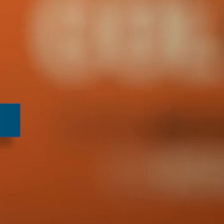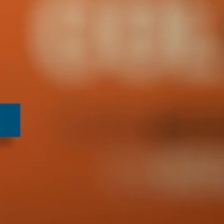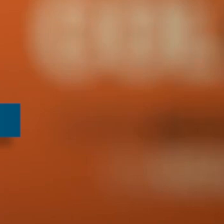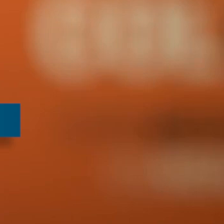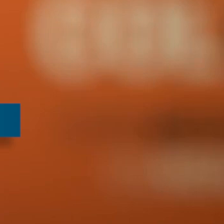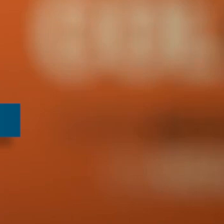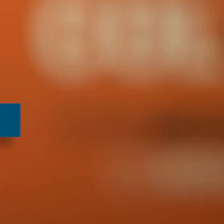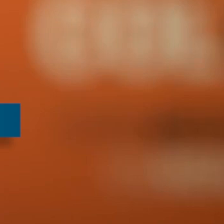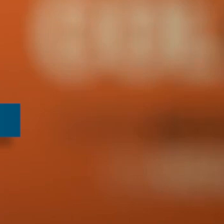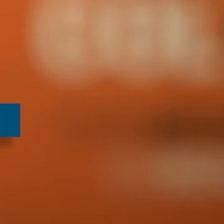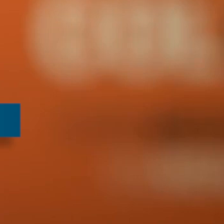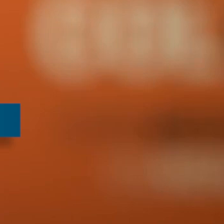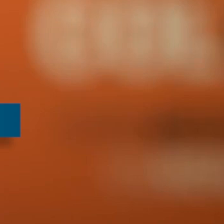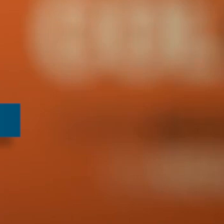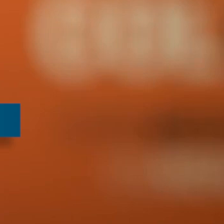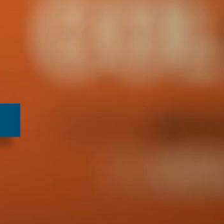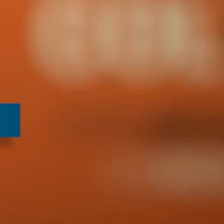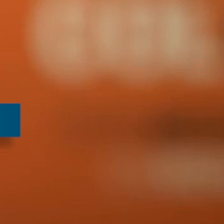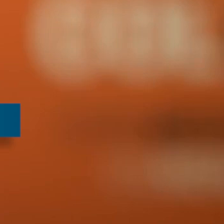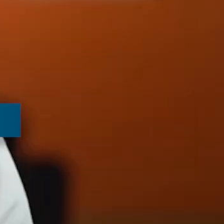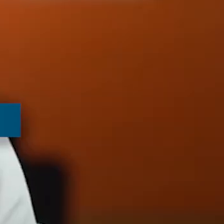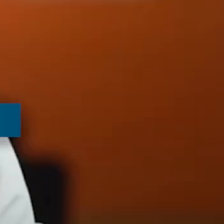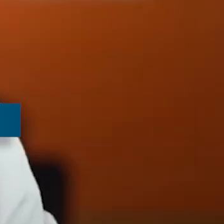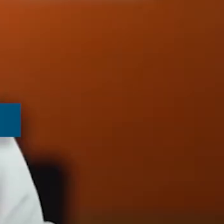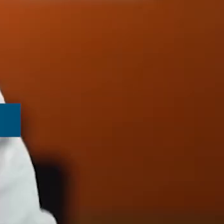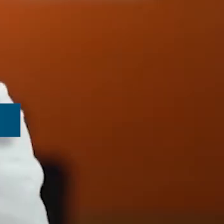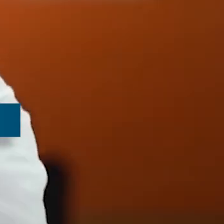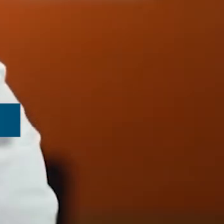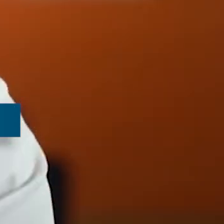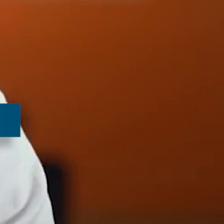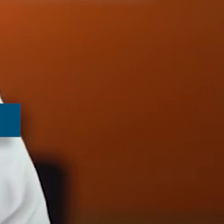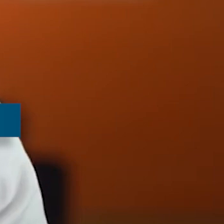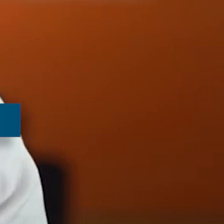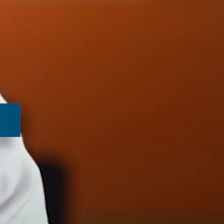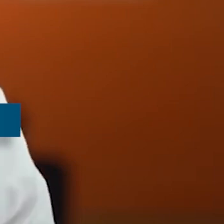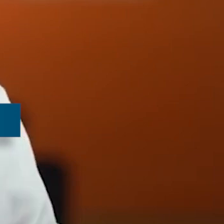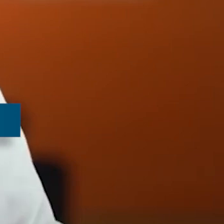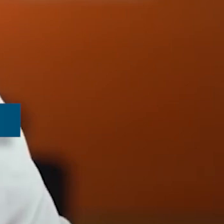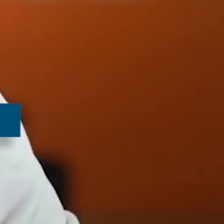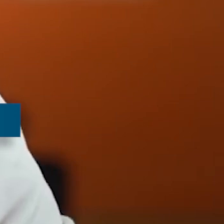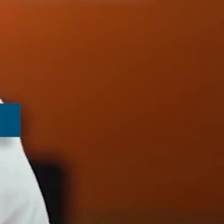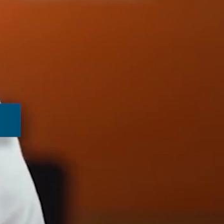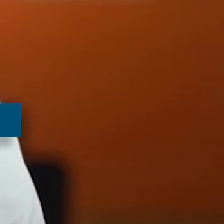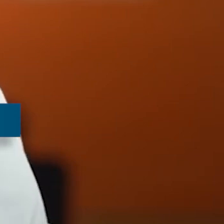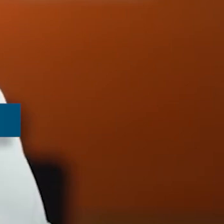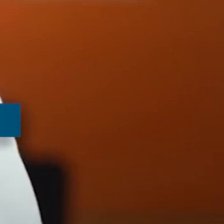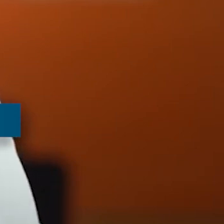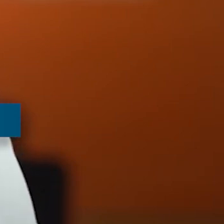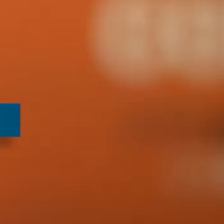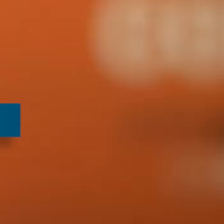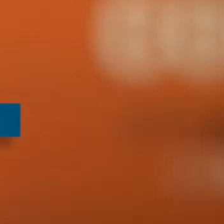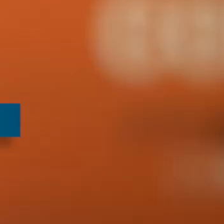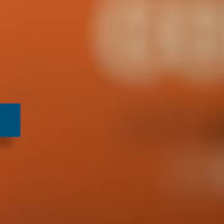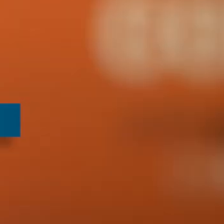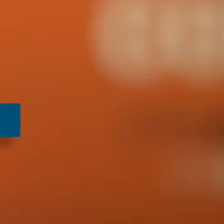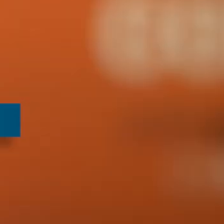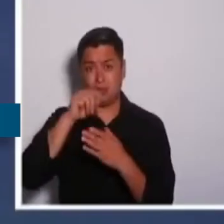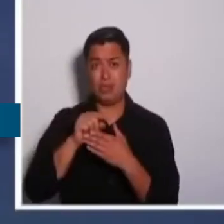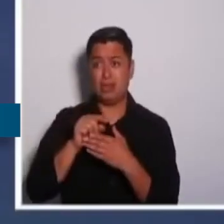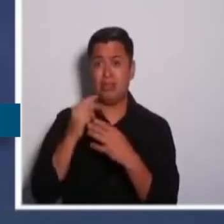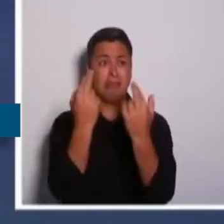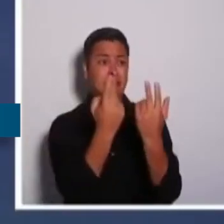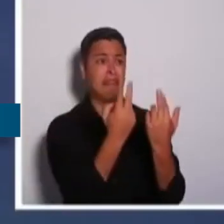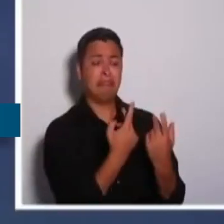importancia de la sociedad civil los distintos sectores de la sociedad y los servidores públicos en la consecución de los logros alcanzados